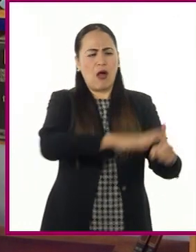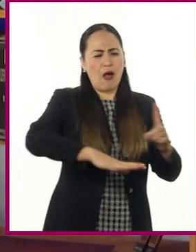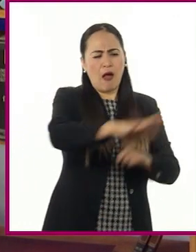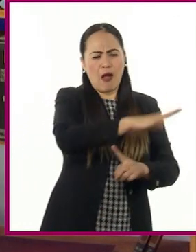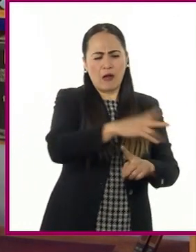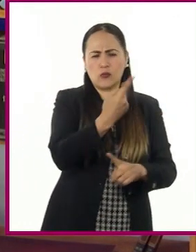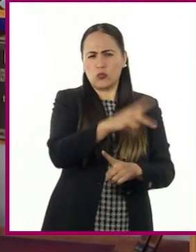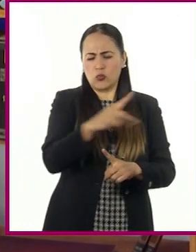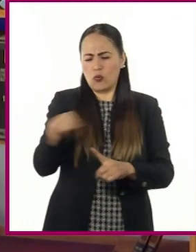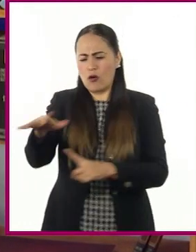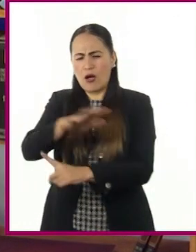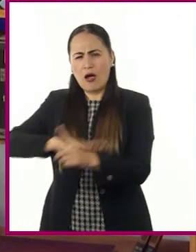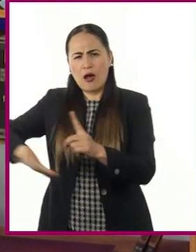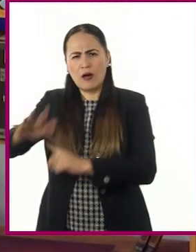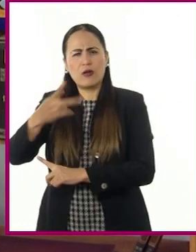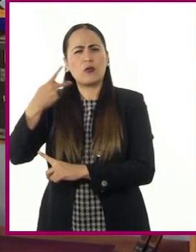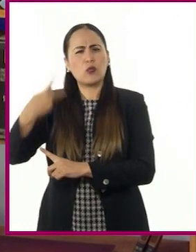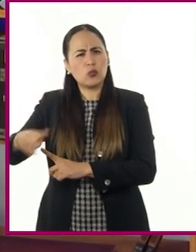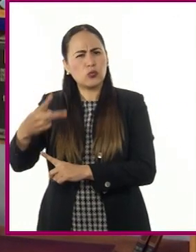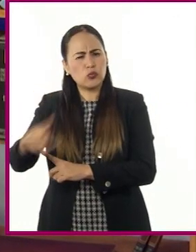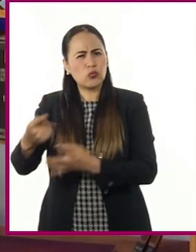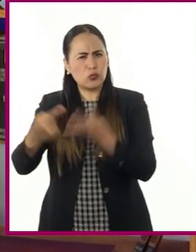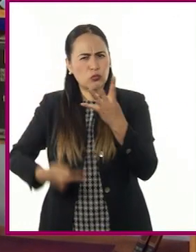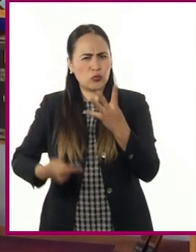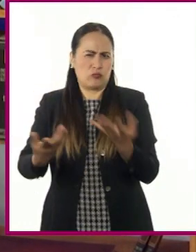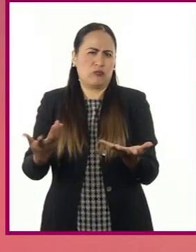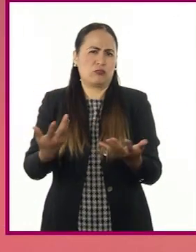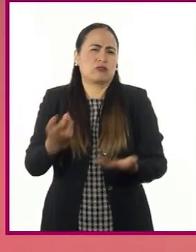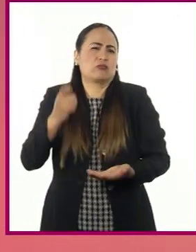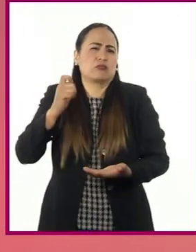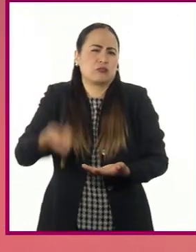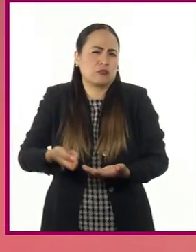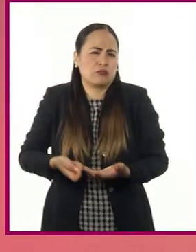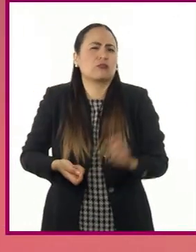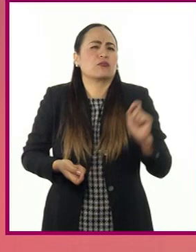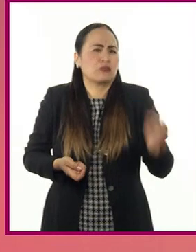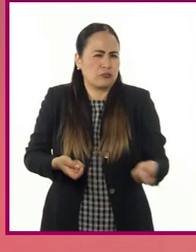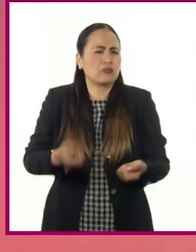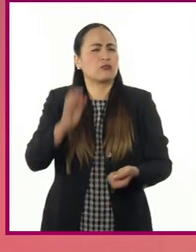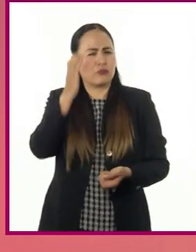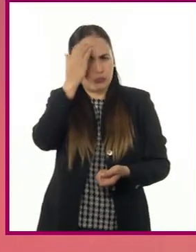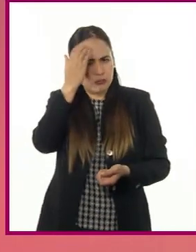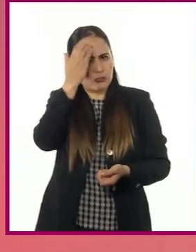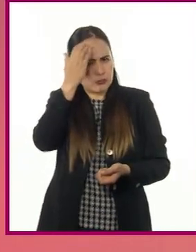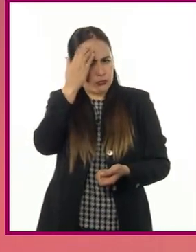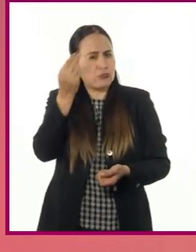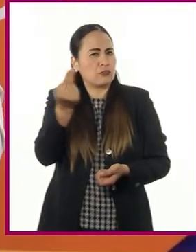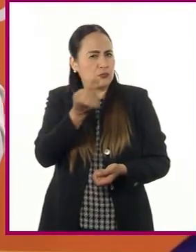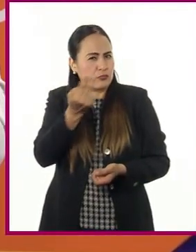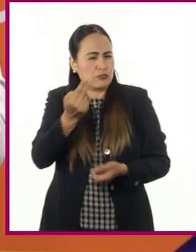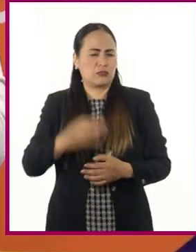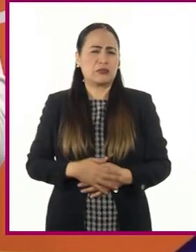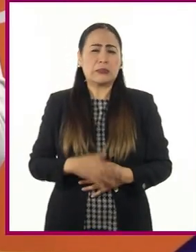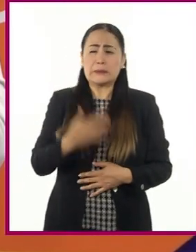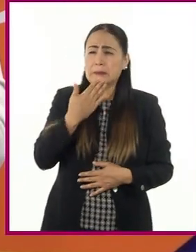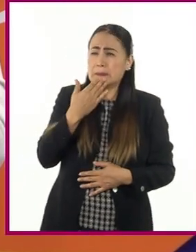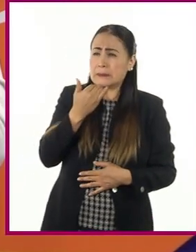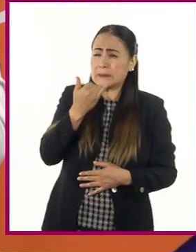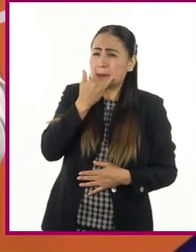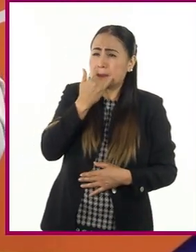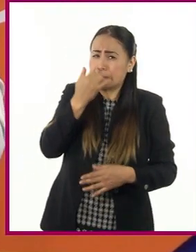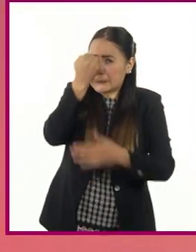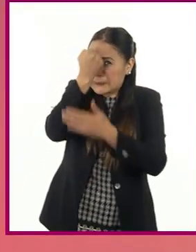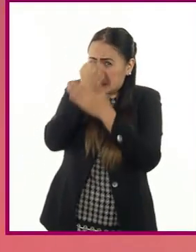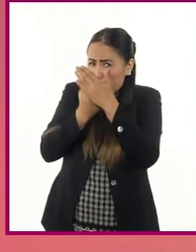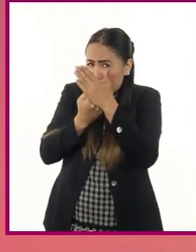se producen los recursos literarios de los que se valen. Ay, profesora, qué pena, pero